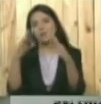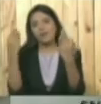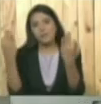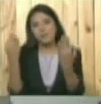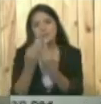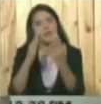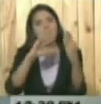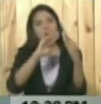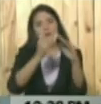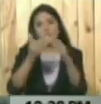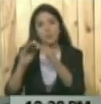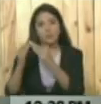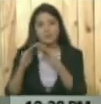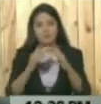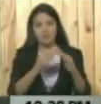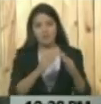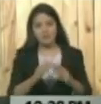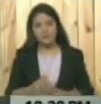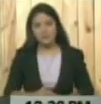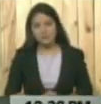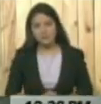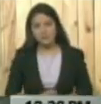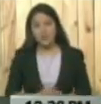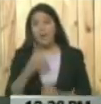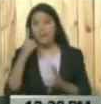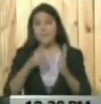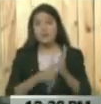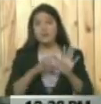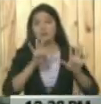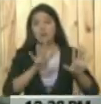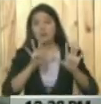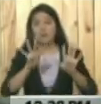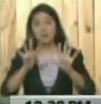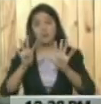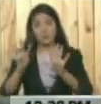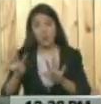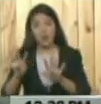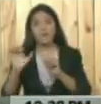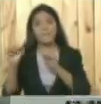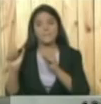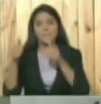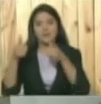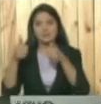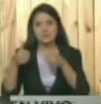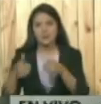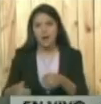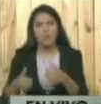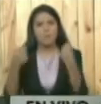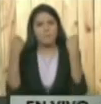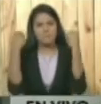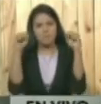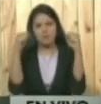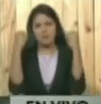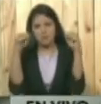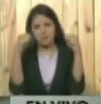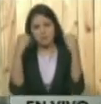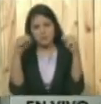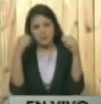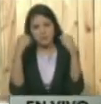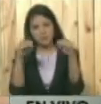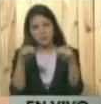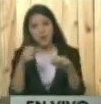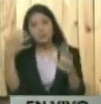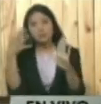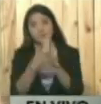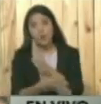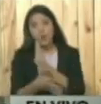las comunidades. A partir de 1999 arrancaron un conjunto de ensayos sobre